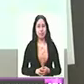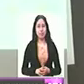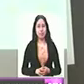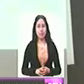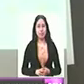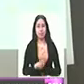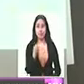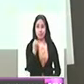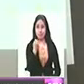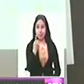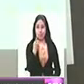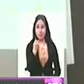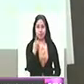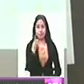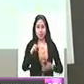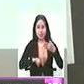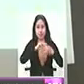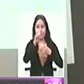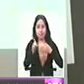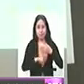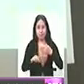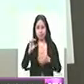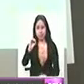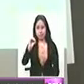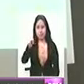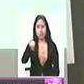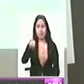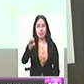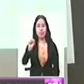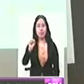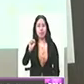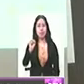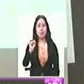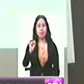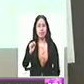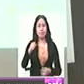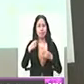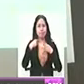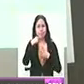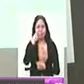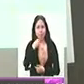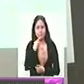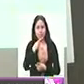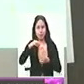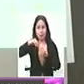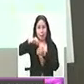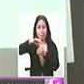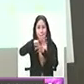El 11 de marzo, la Organización Mundial de la Salud declara